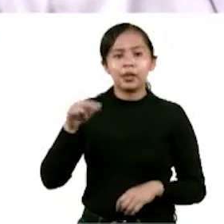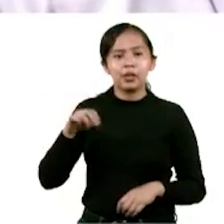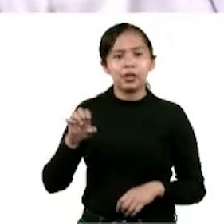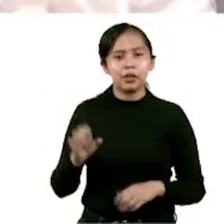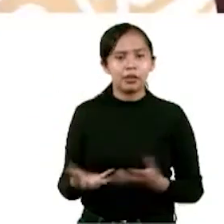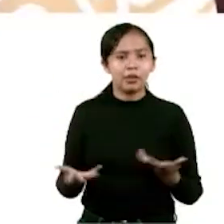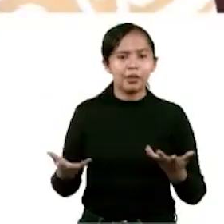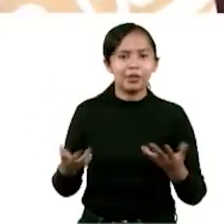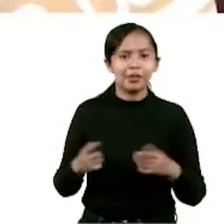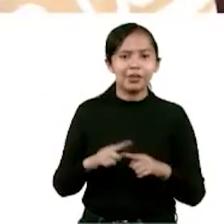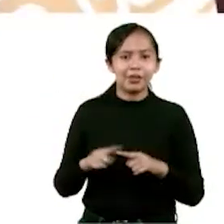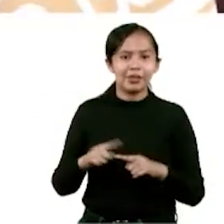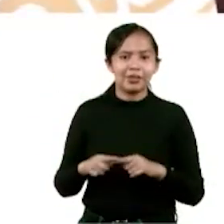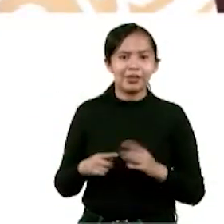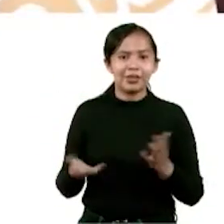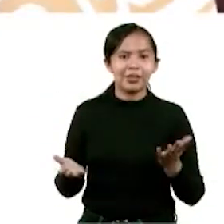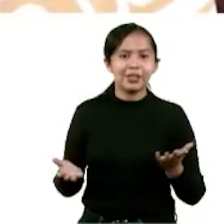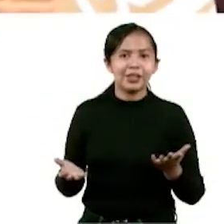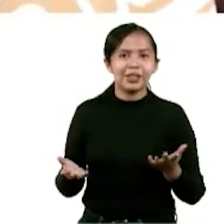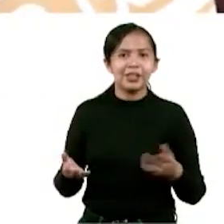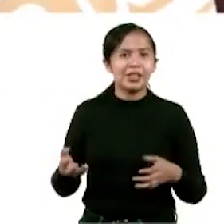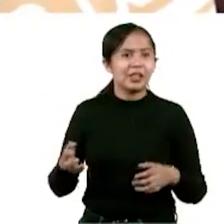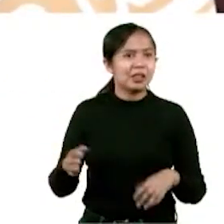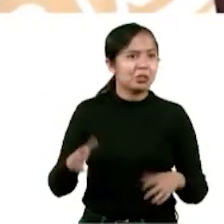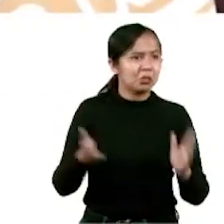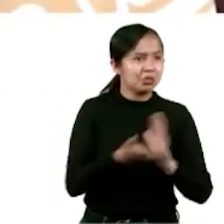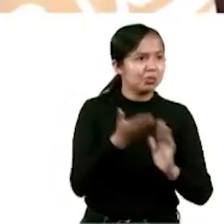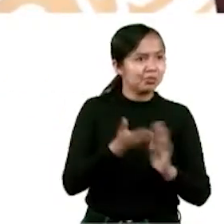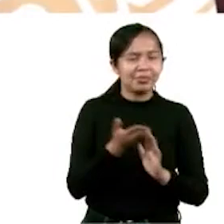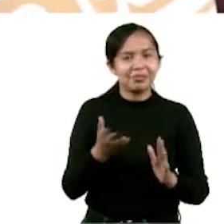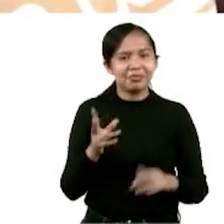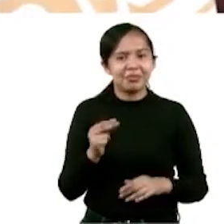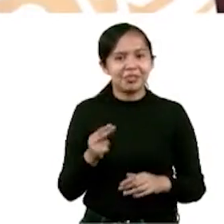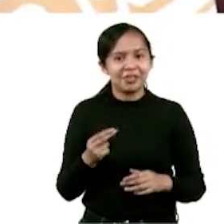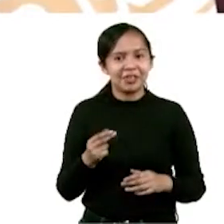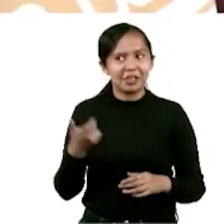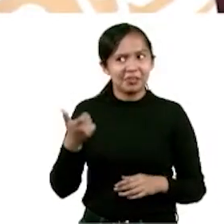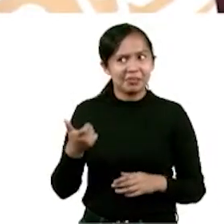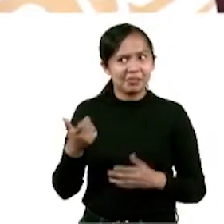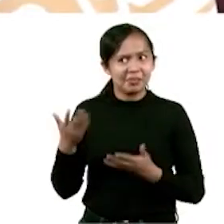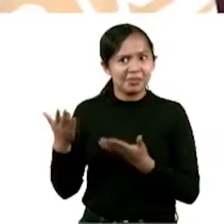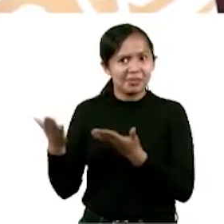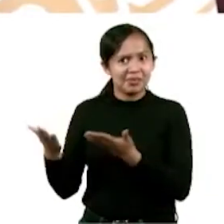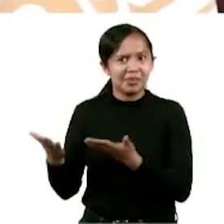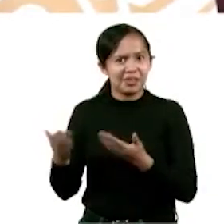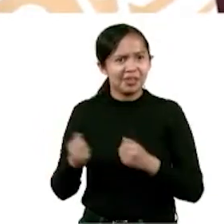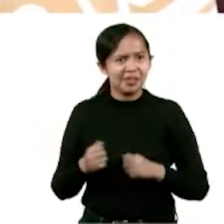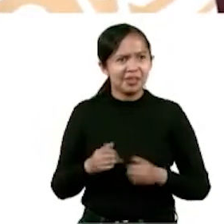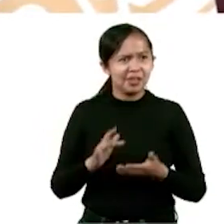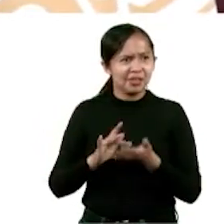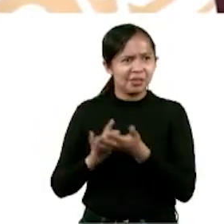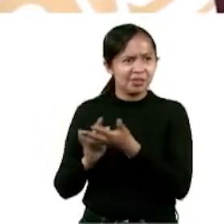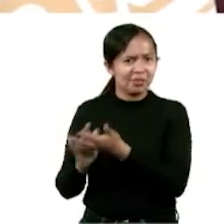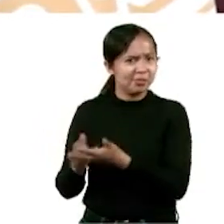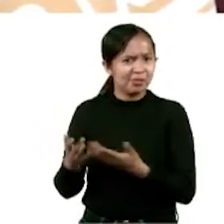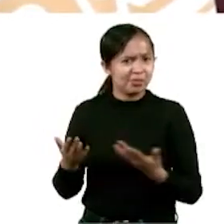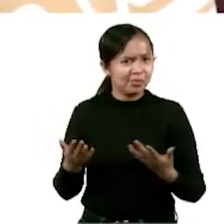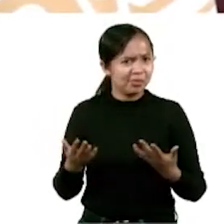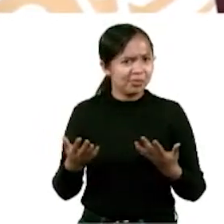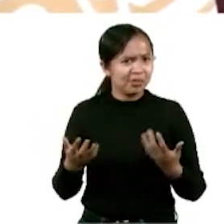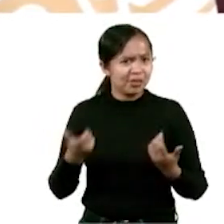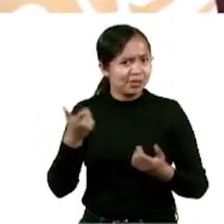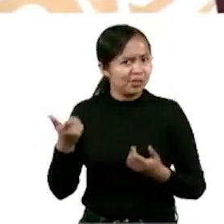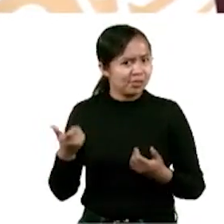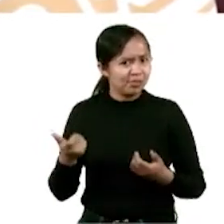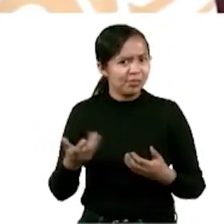pública de ningún tipo, no le alcanzan 1,000 millones de pesos, no le alcanzan 1,000 millones de pesos para sostener a su burocracia